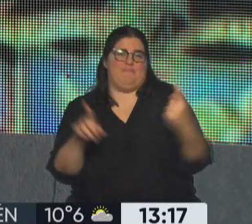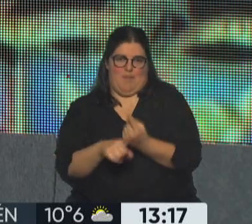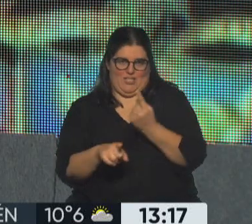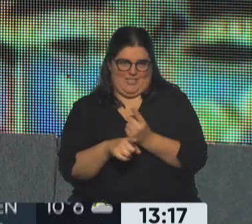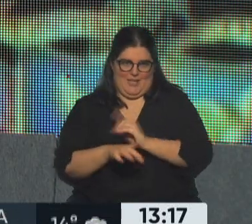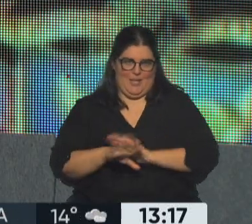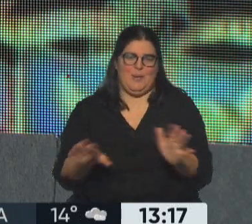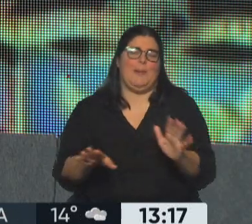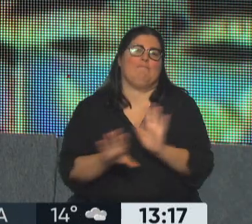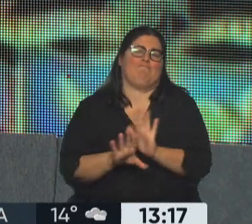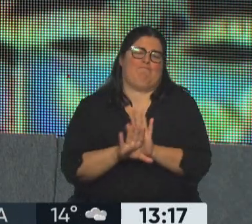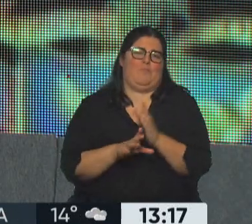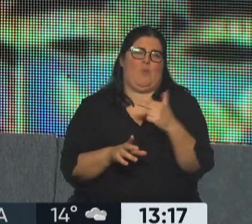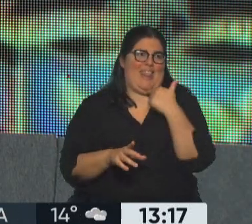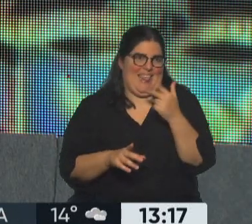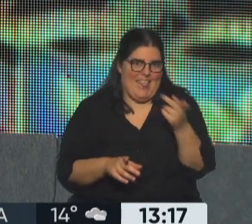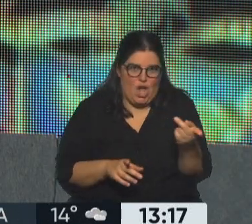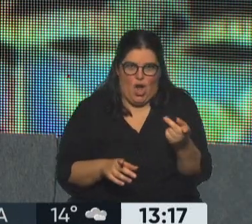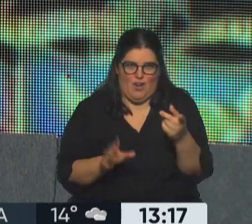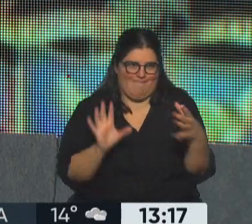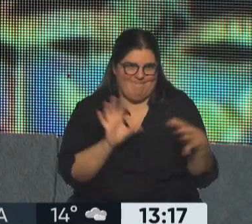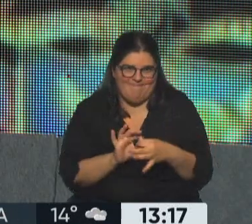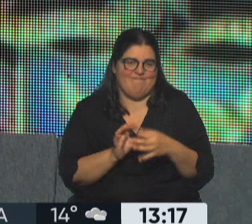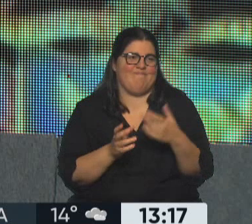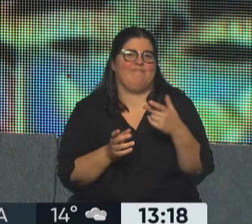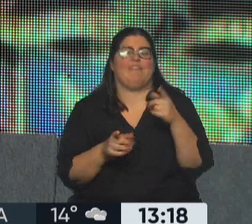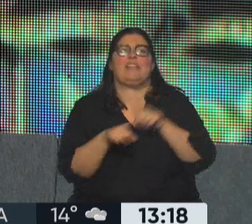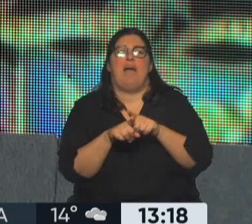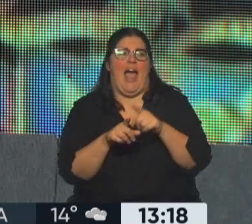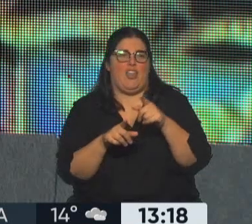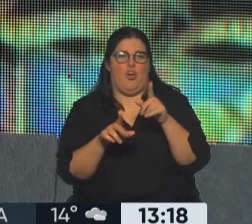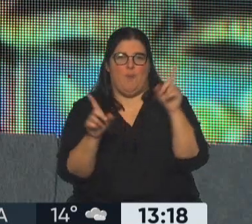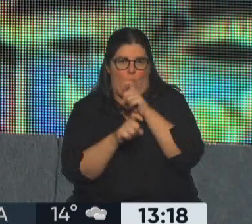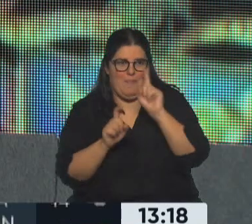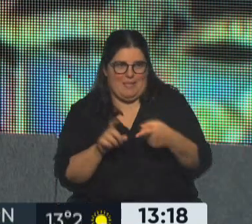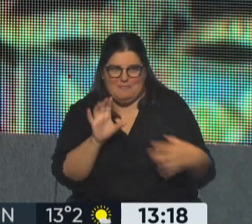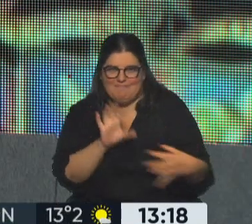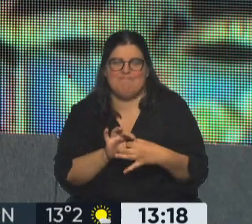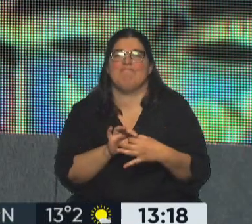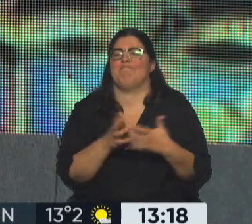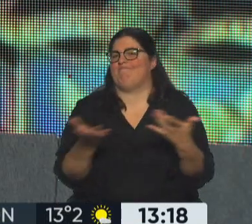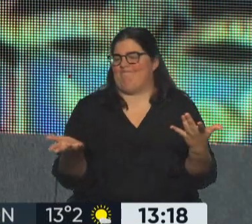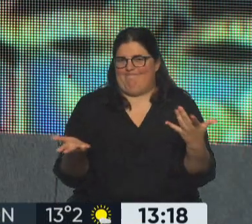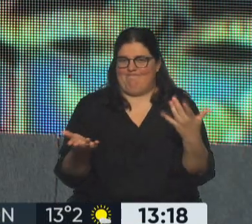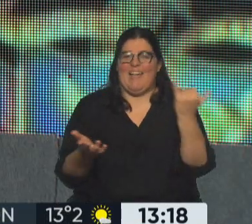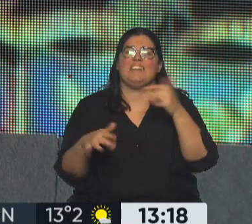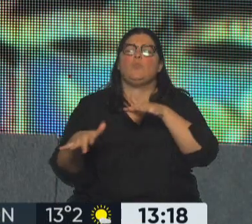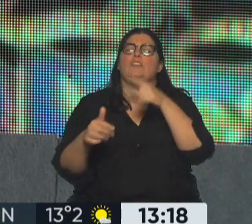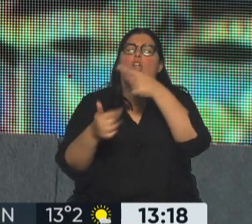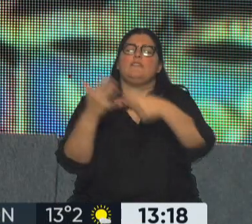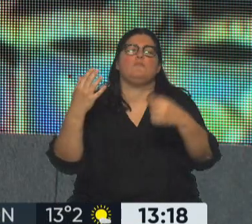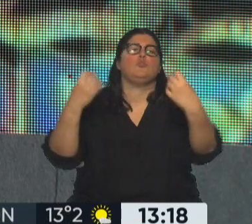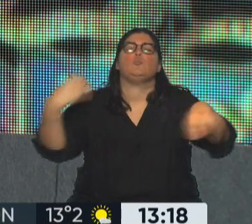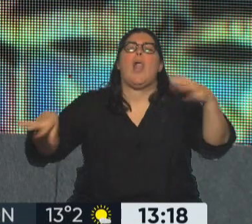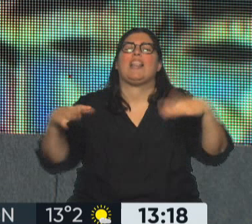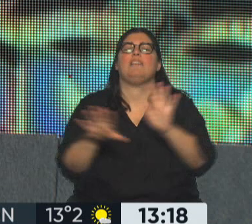todo lo que abre, digamos, por el vínculo con su hijo, por el vínculo con su hermano, digamos, ¿no? Por las tramas sueltas, un poco lo explicaba Bienever con el